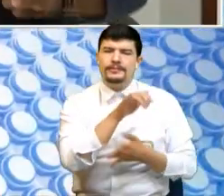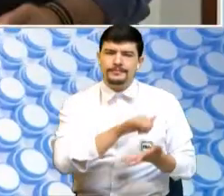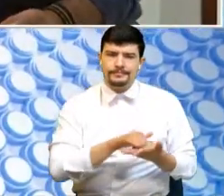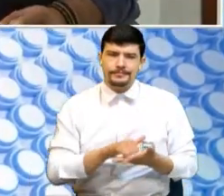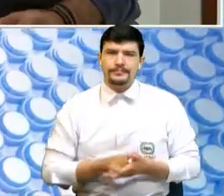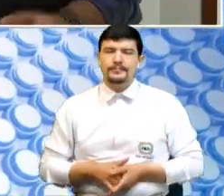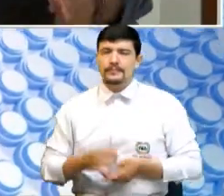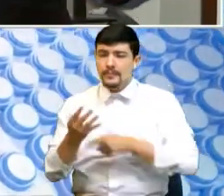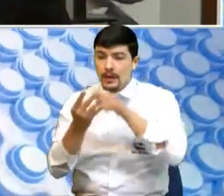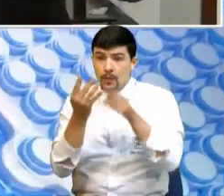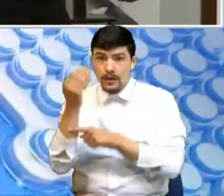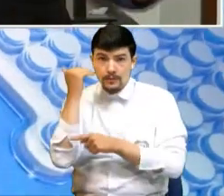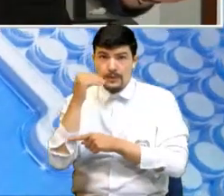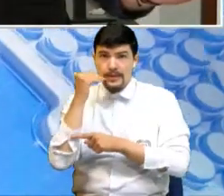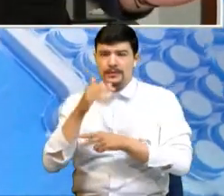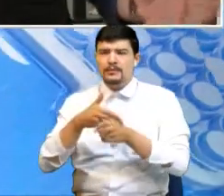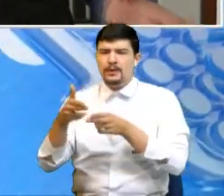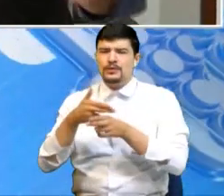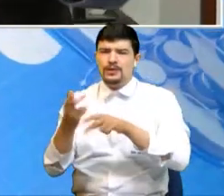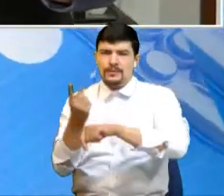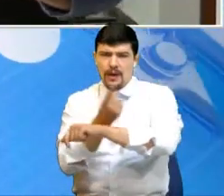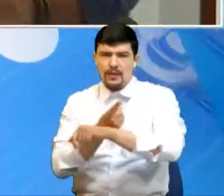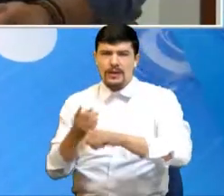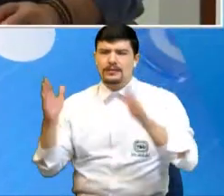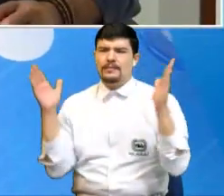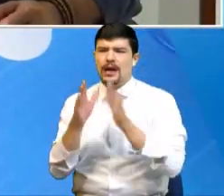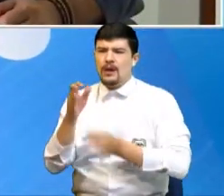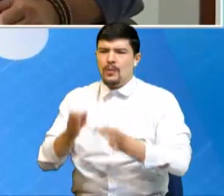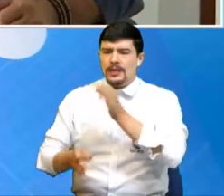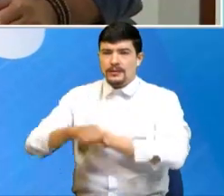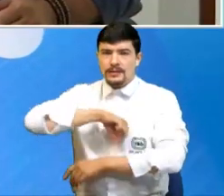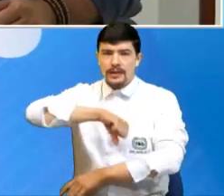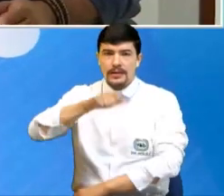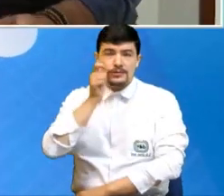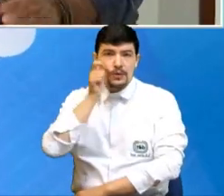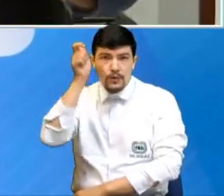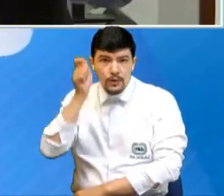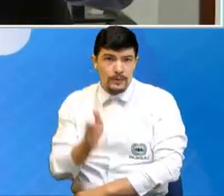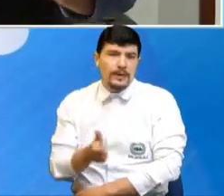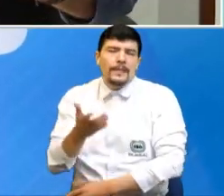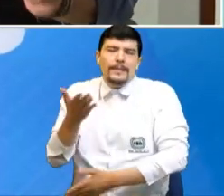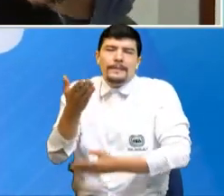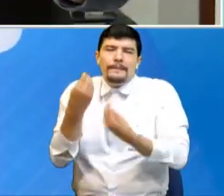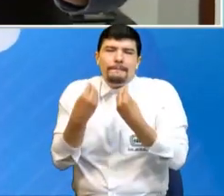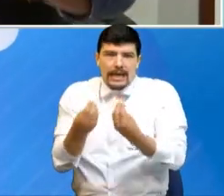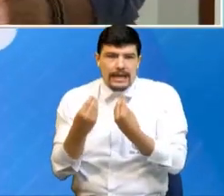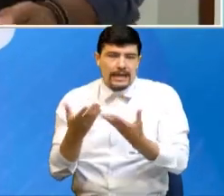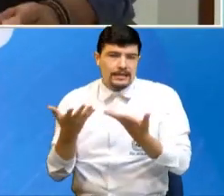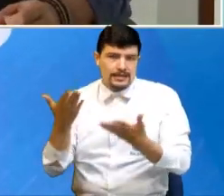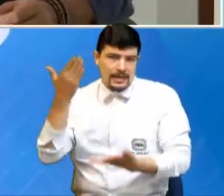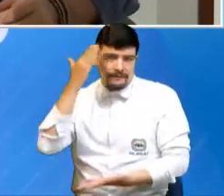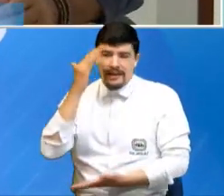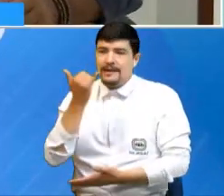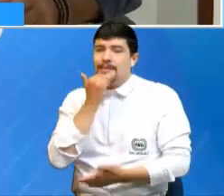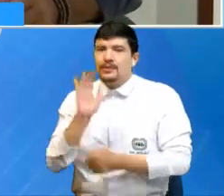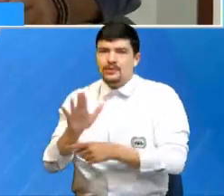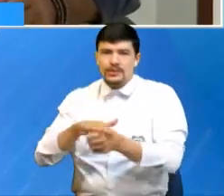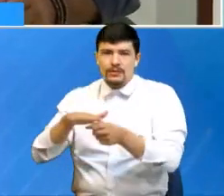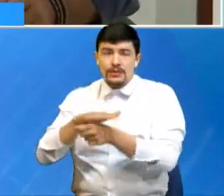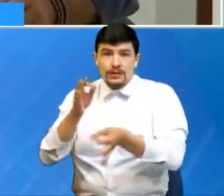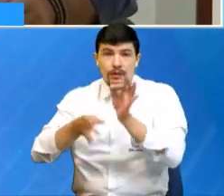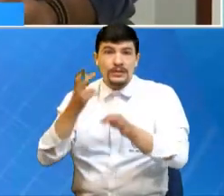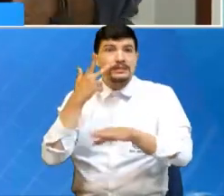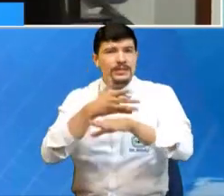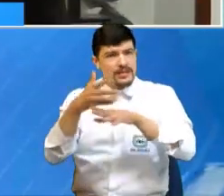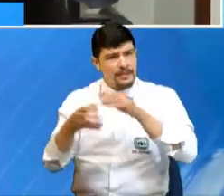estas mujeres serán presentadas en las próximas horas ante un juez con función de control de garantías para que les defina su situación judicial información